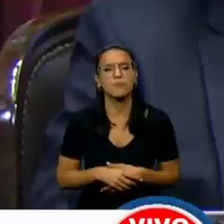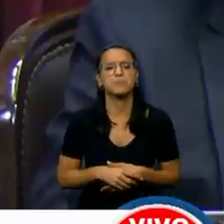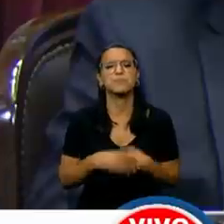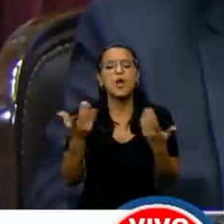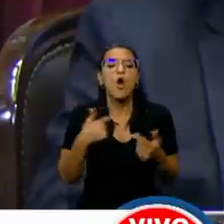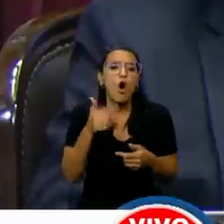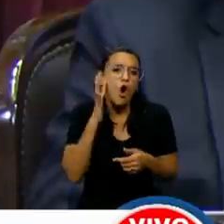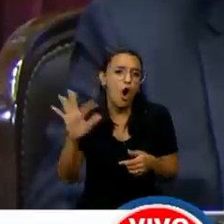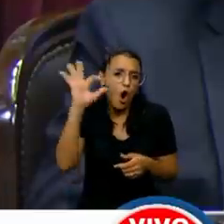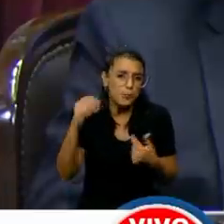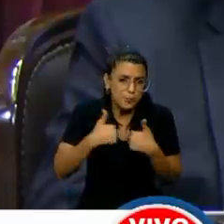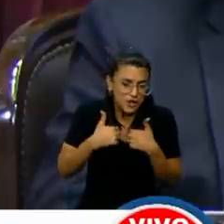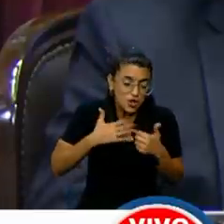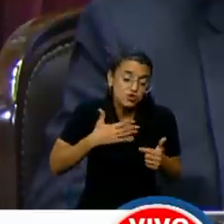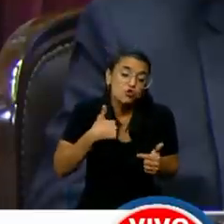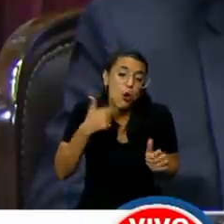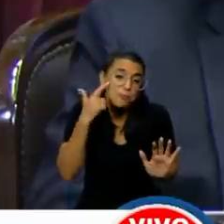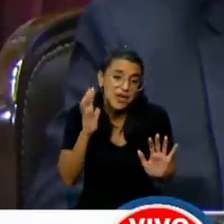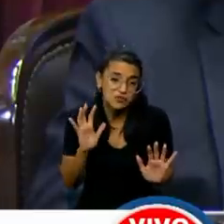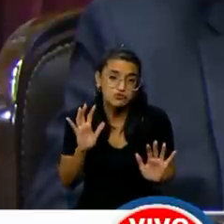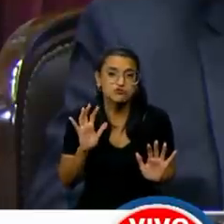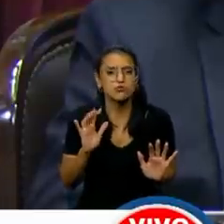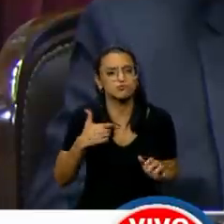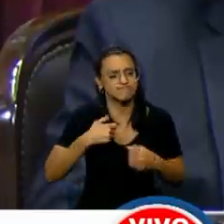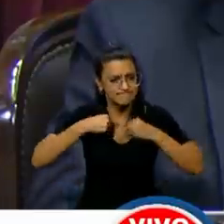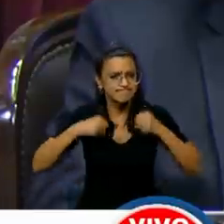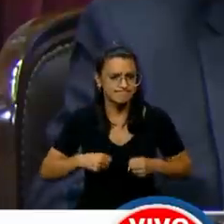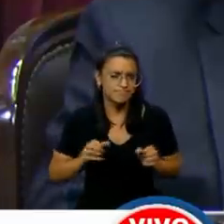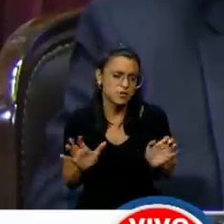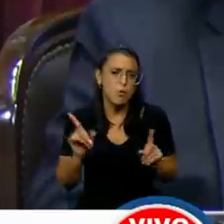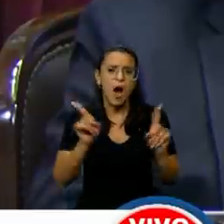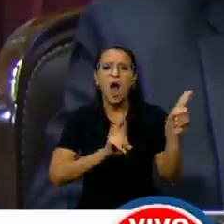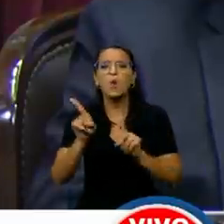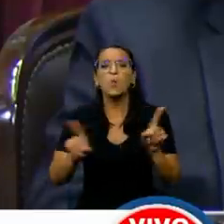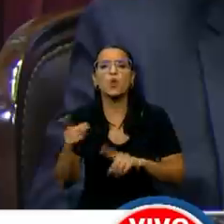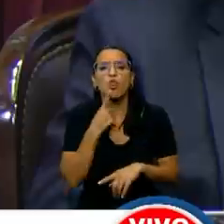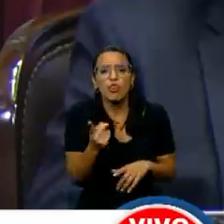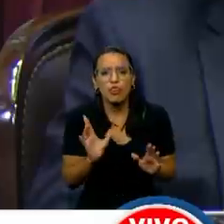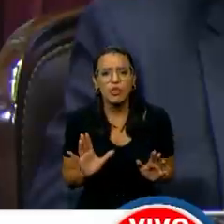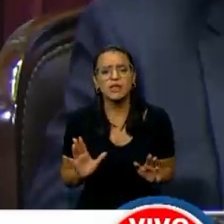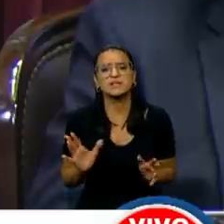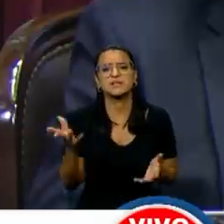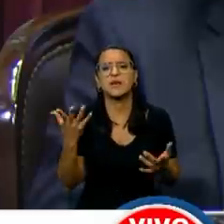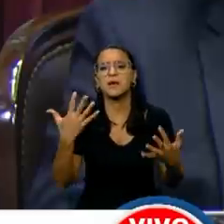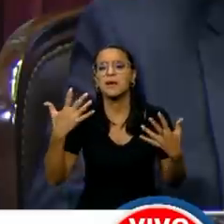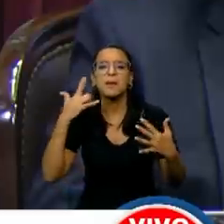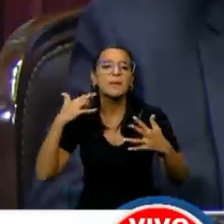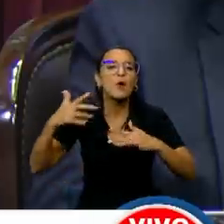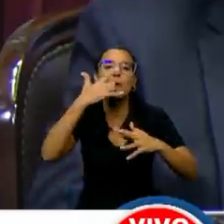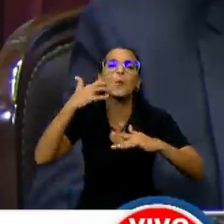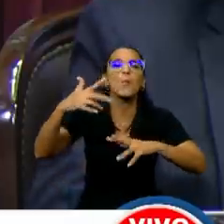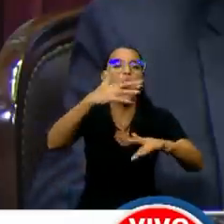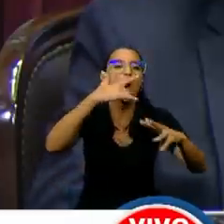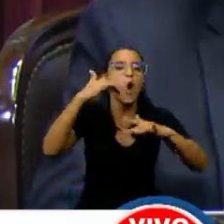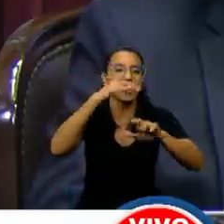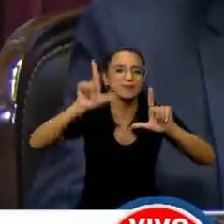que mi opinión y pienso y estoy convencido porque hay algunos que dicen por los pasillos se escucha y hasta por